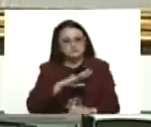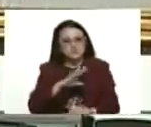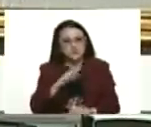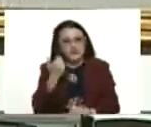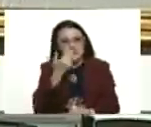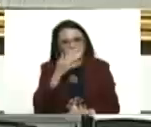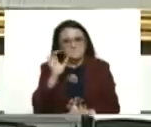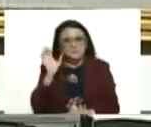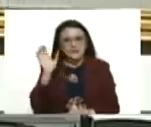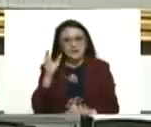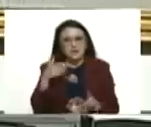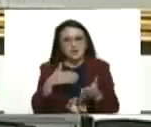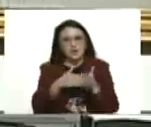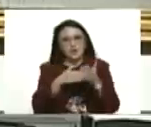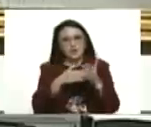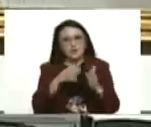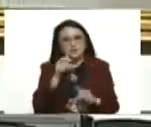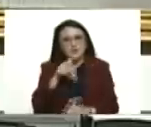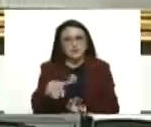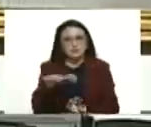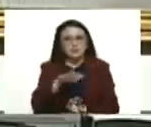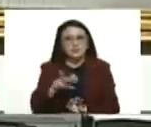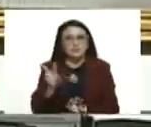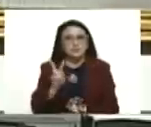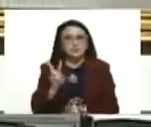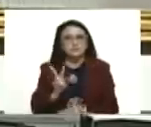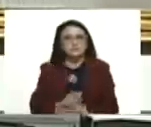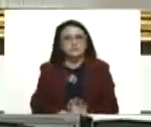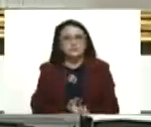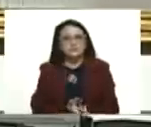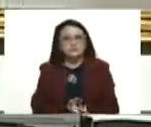imperio norteamericano en contra del pueblo de Venezuela.